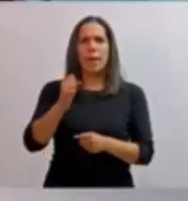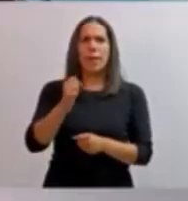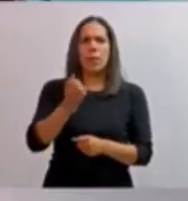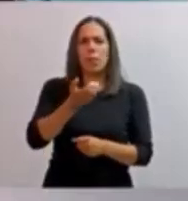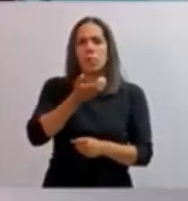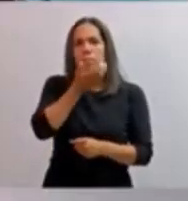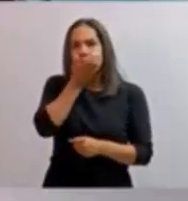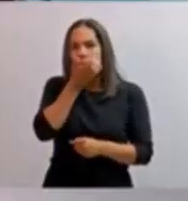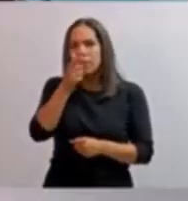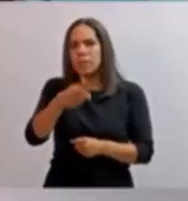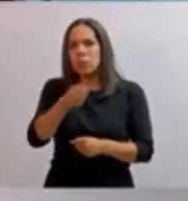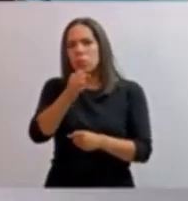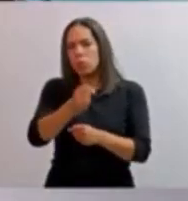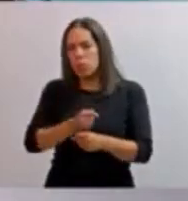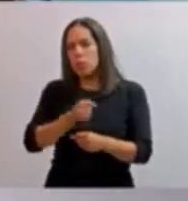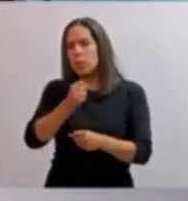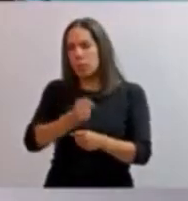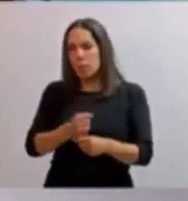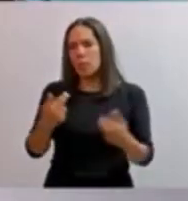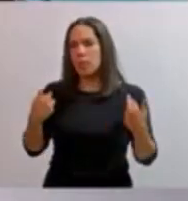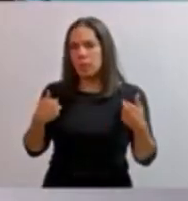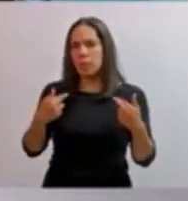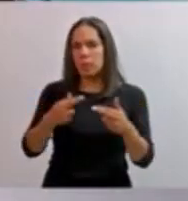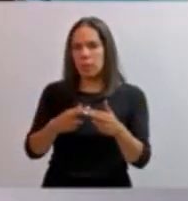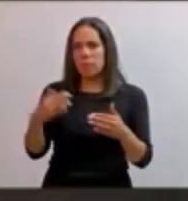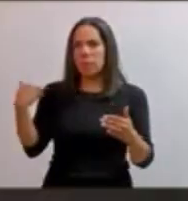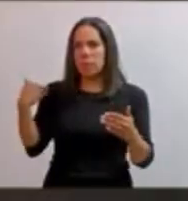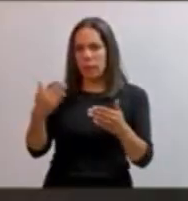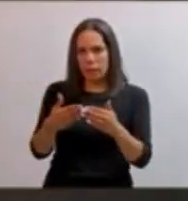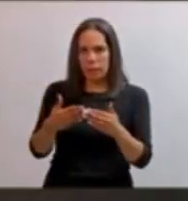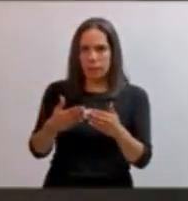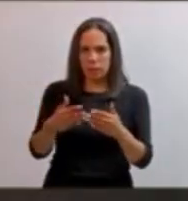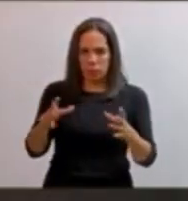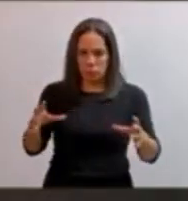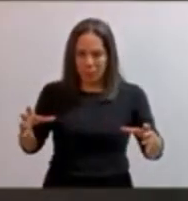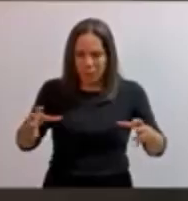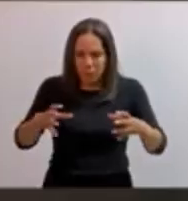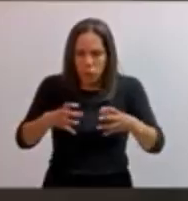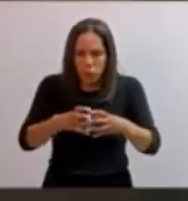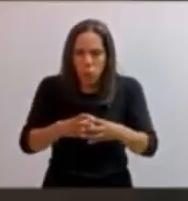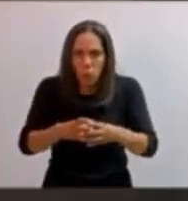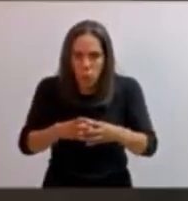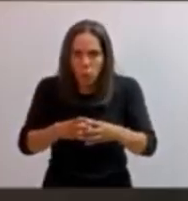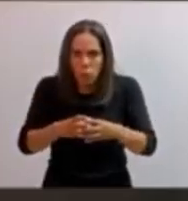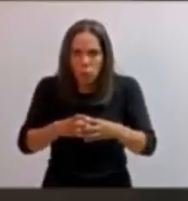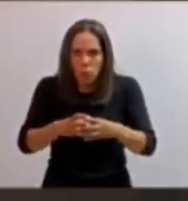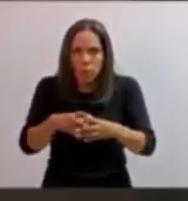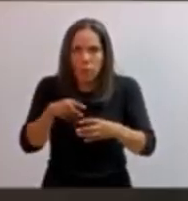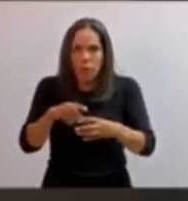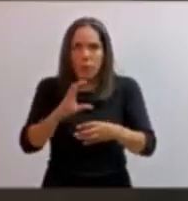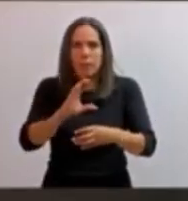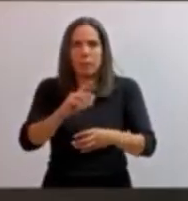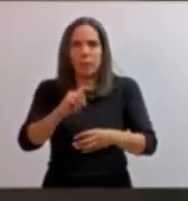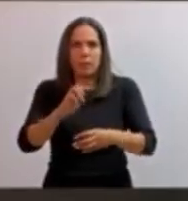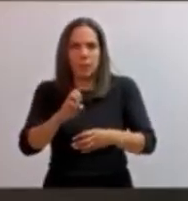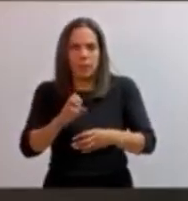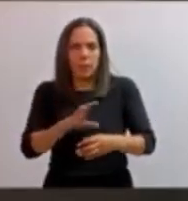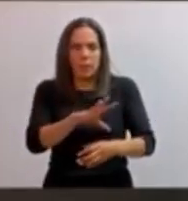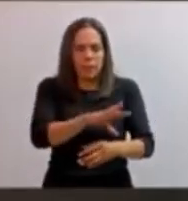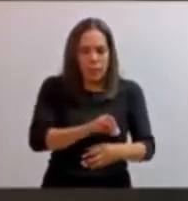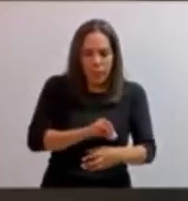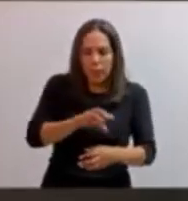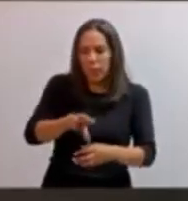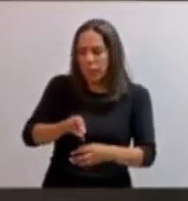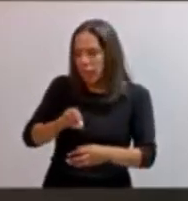prácticas docentes, hacia una visión compartida del Consejo Técnico, es decir, que